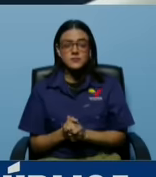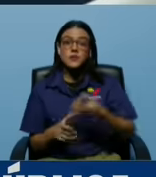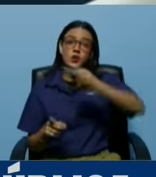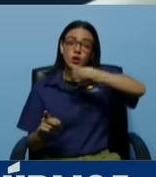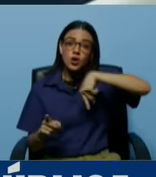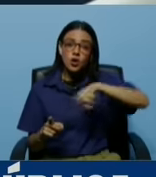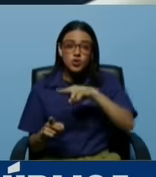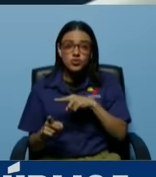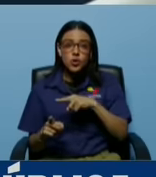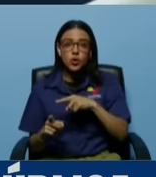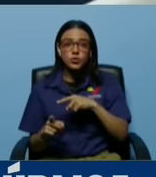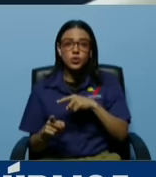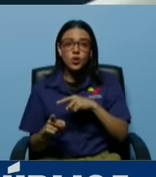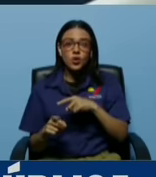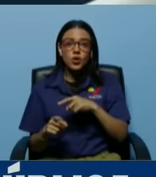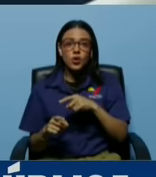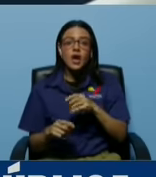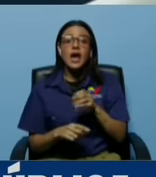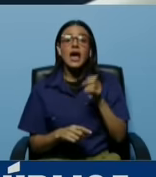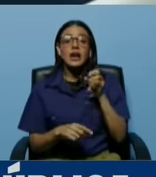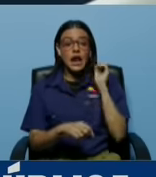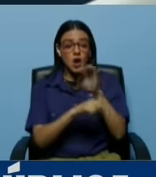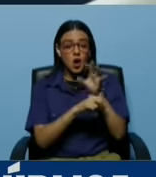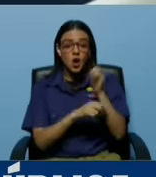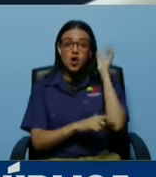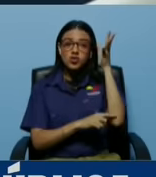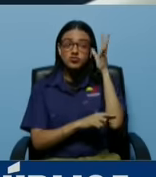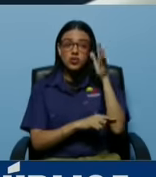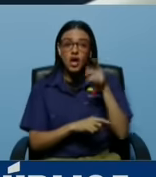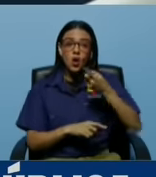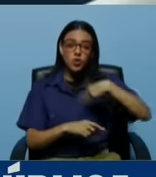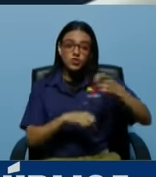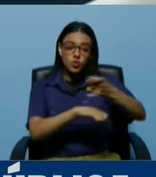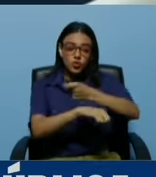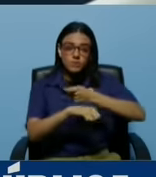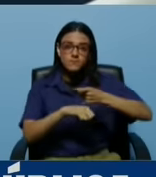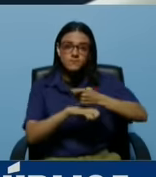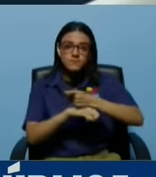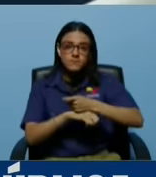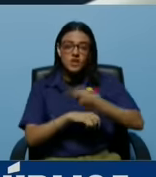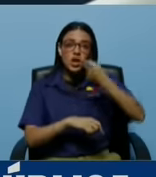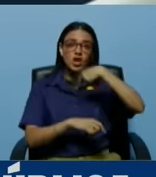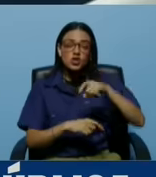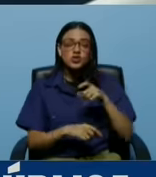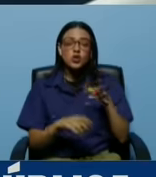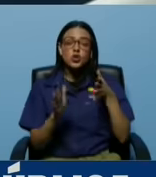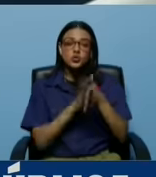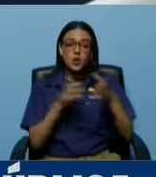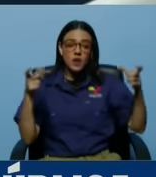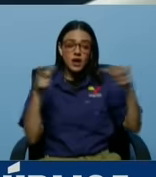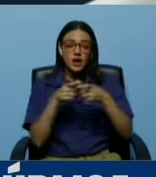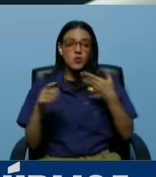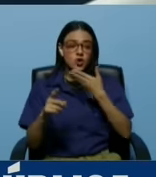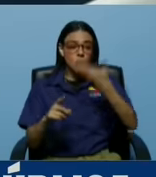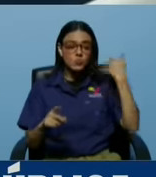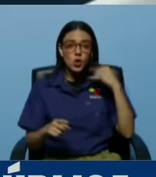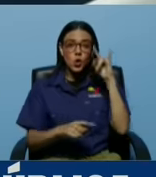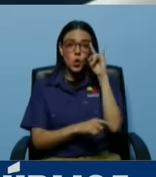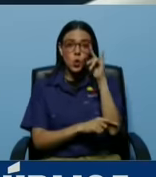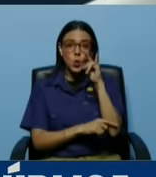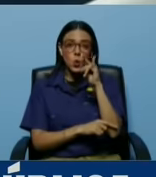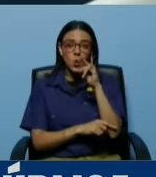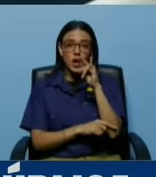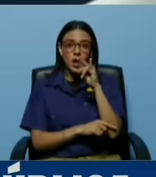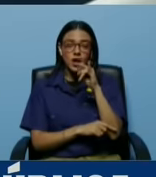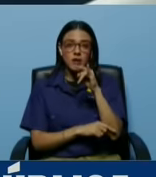Nosotros en el Consejo de Estado y el Consejo de Defensa de la Nación el pasado lunes,